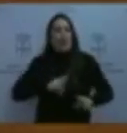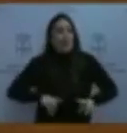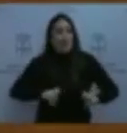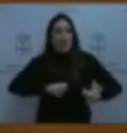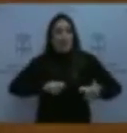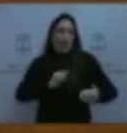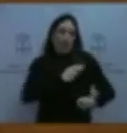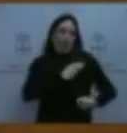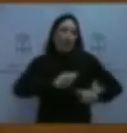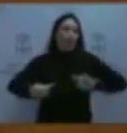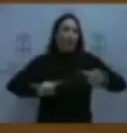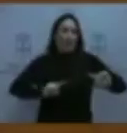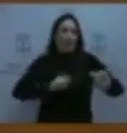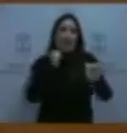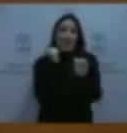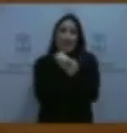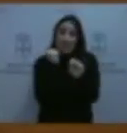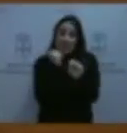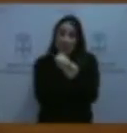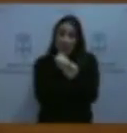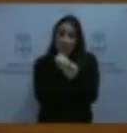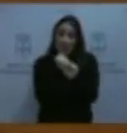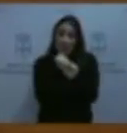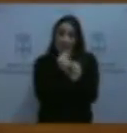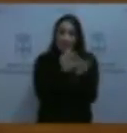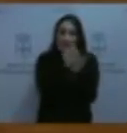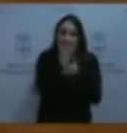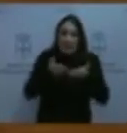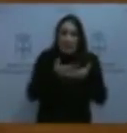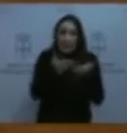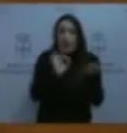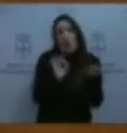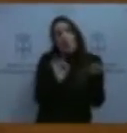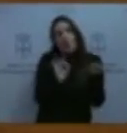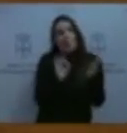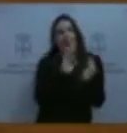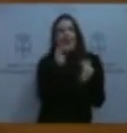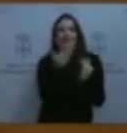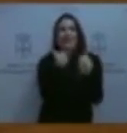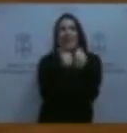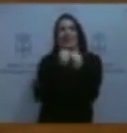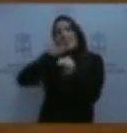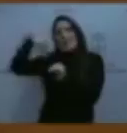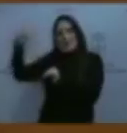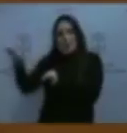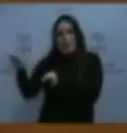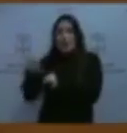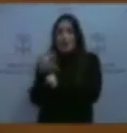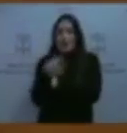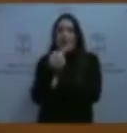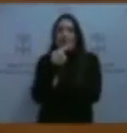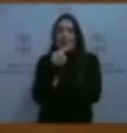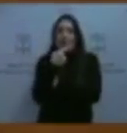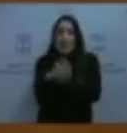parte del patronato que el trabajo, la puesta en servicio se hiciera o la explotación a través de un agente externo. Y dice, en este caso se creó